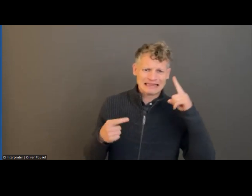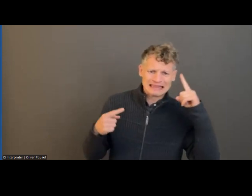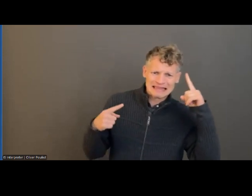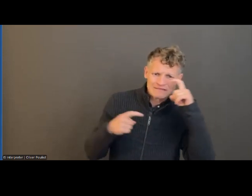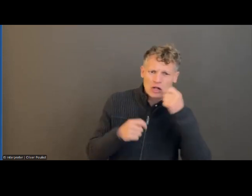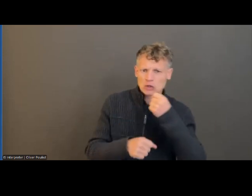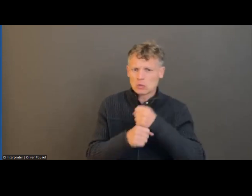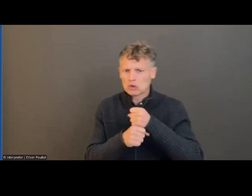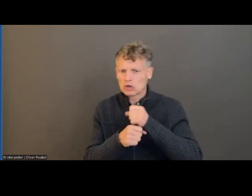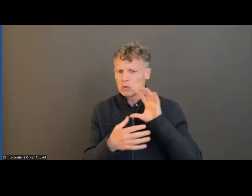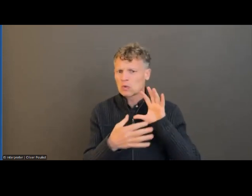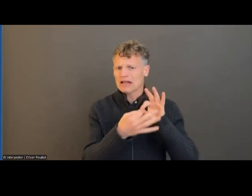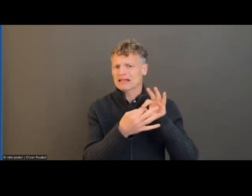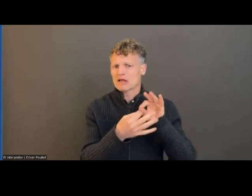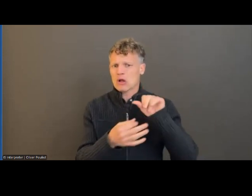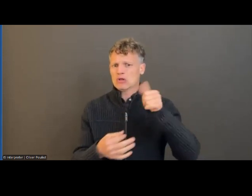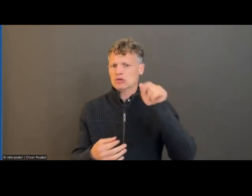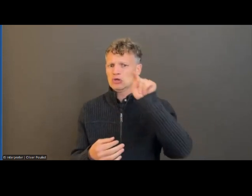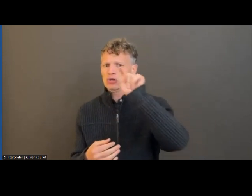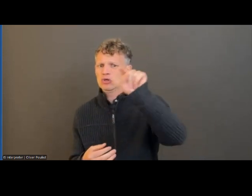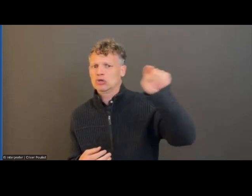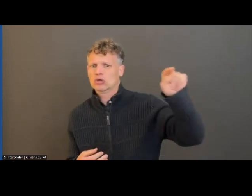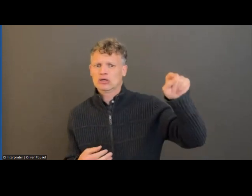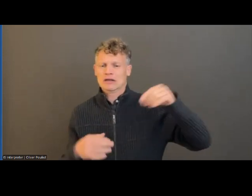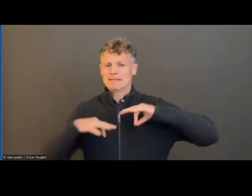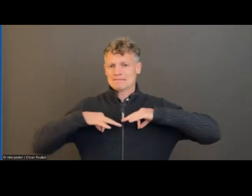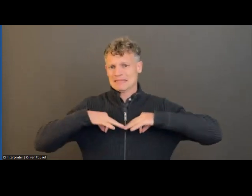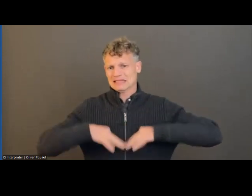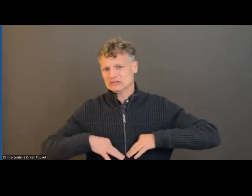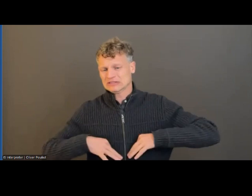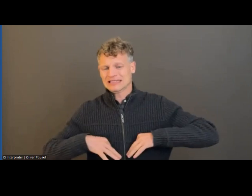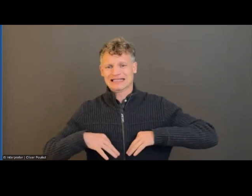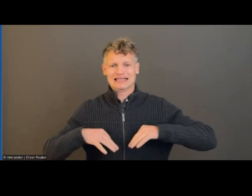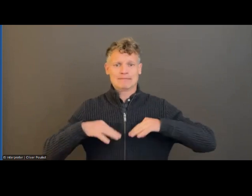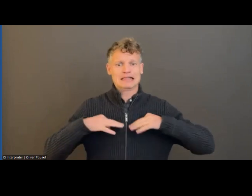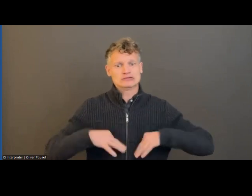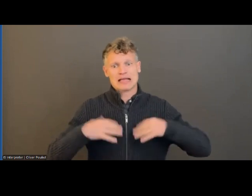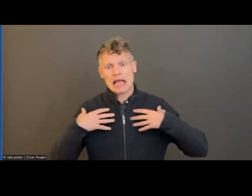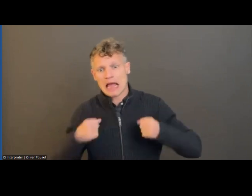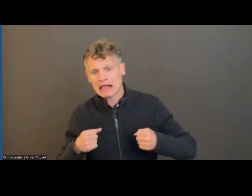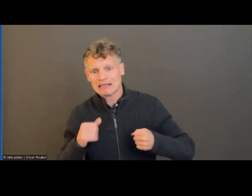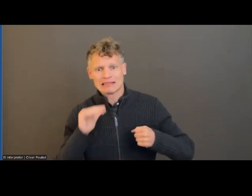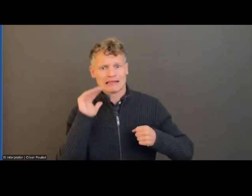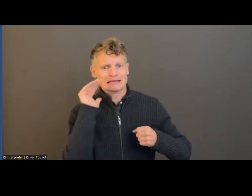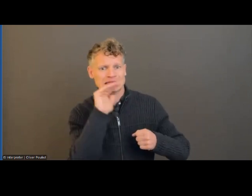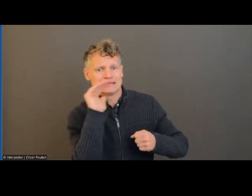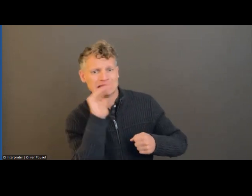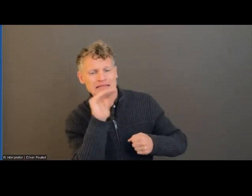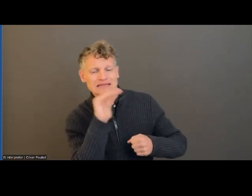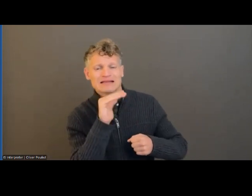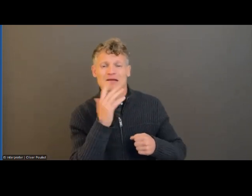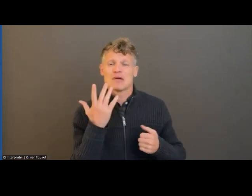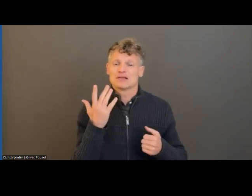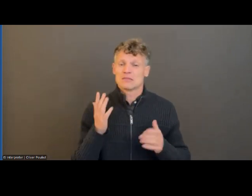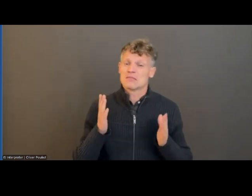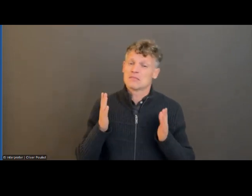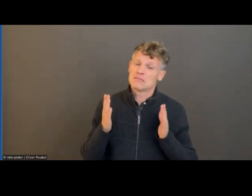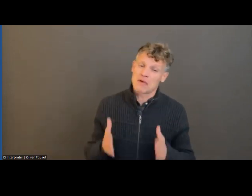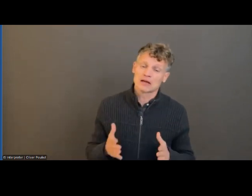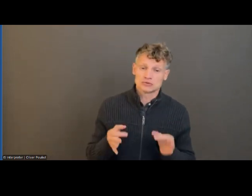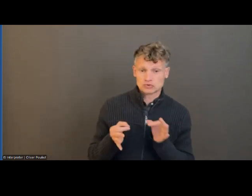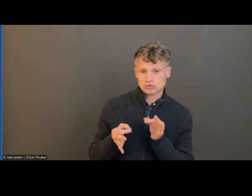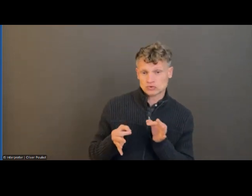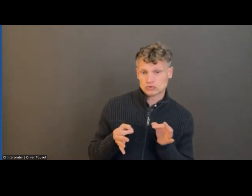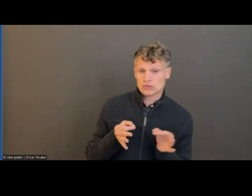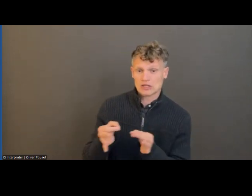del Ministerio de Salud, fuera del Ministerio de Salud, es clave realmente el tener una